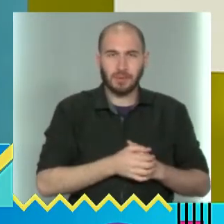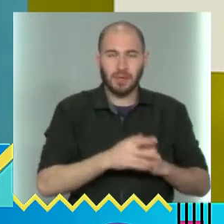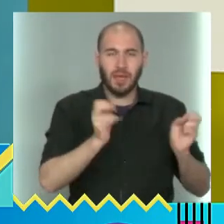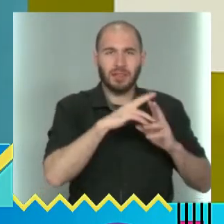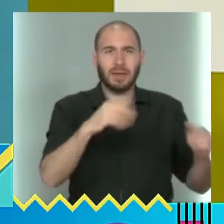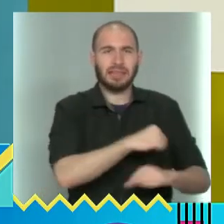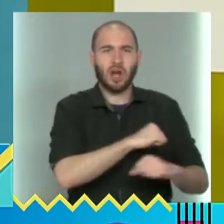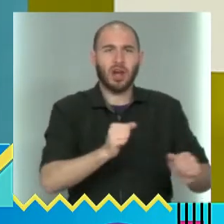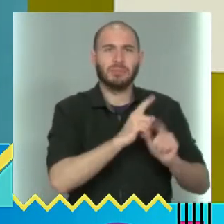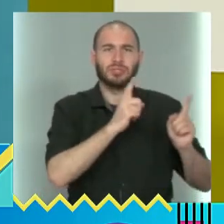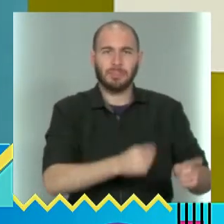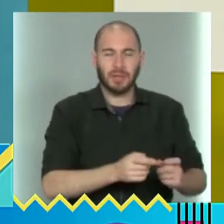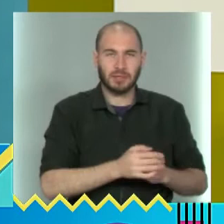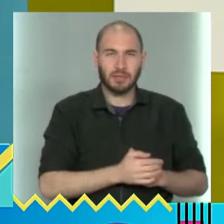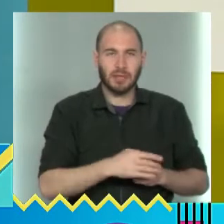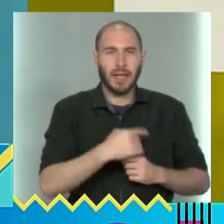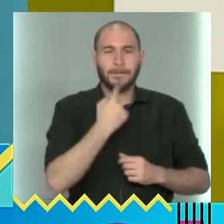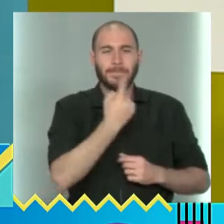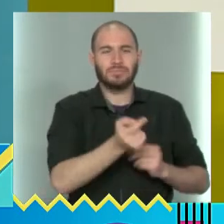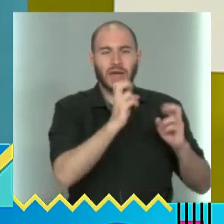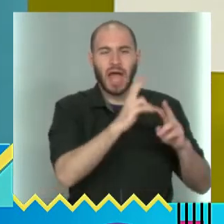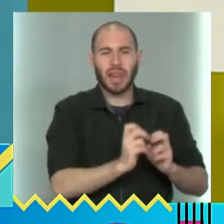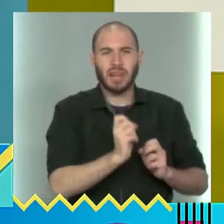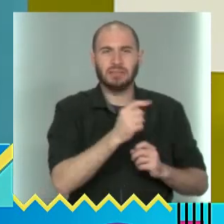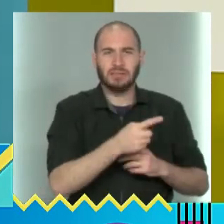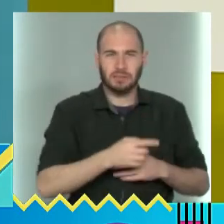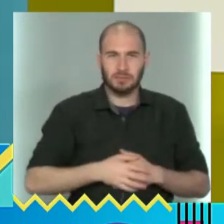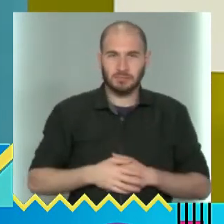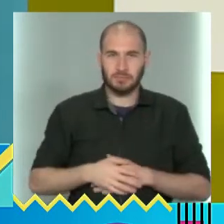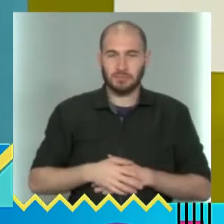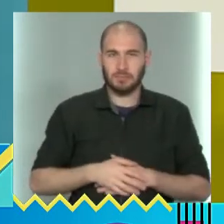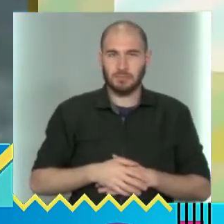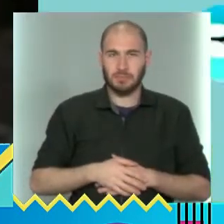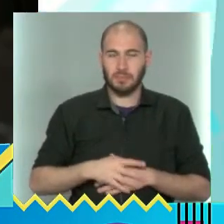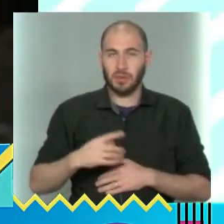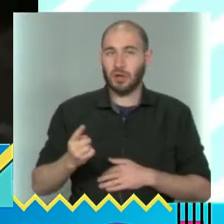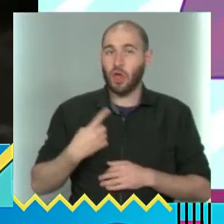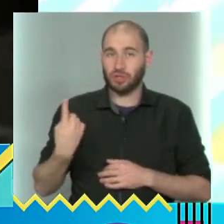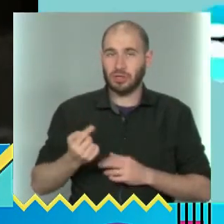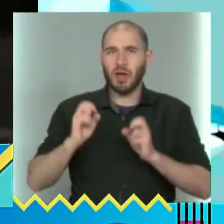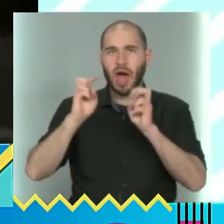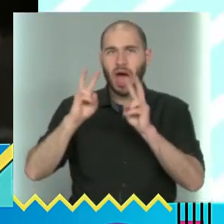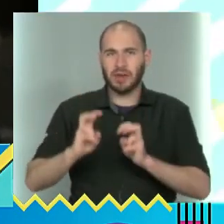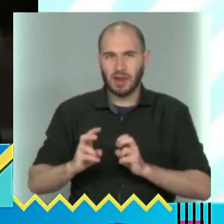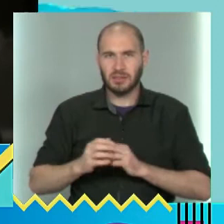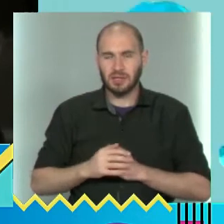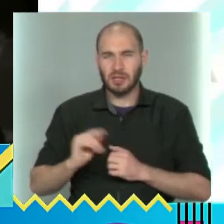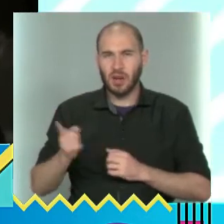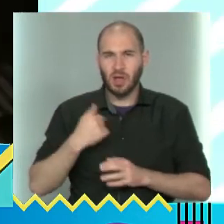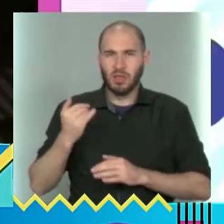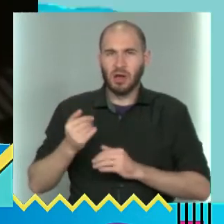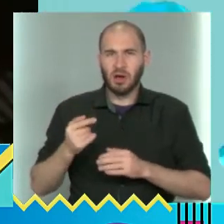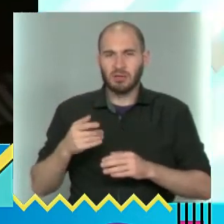cuanto al terrorismo también, ¿cuál es el análisis que se hace? El análisis que nosotros